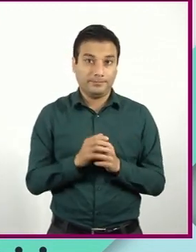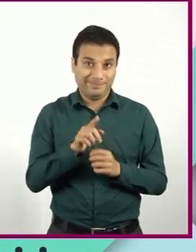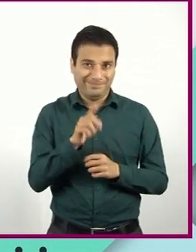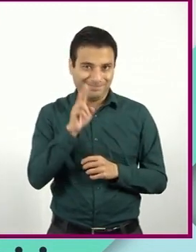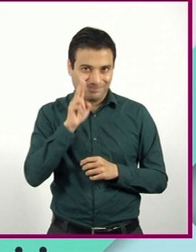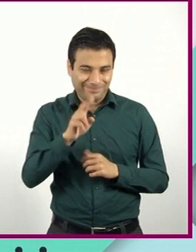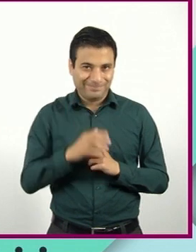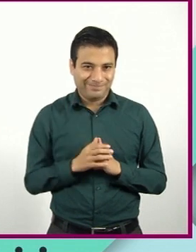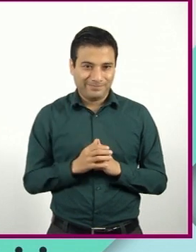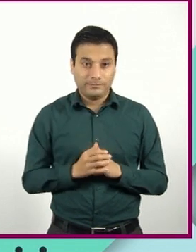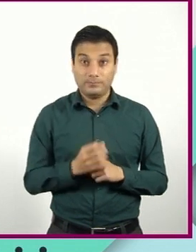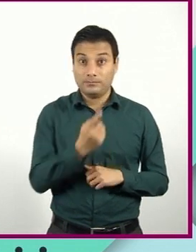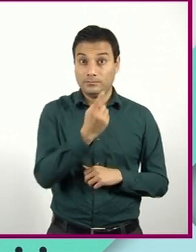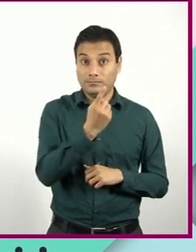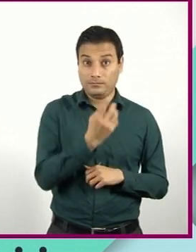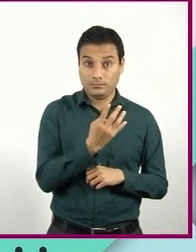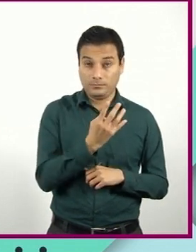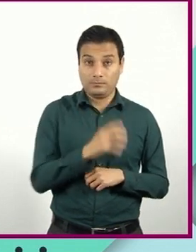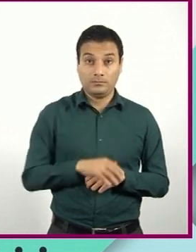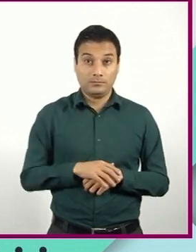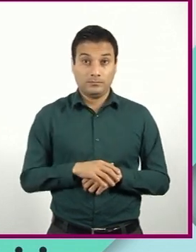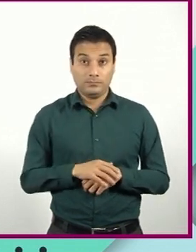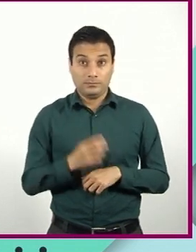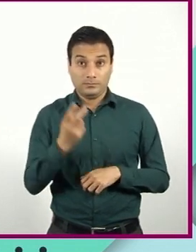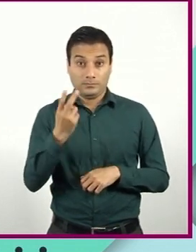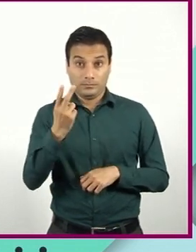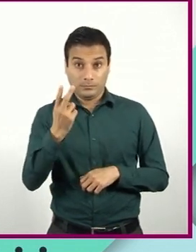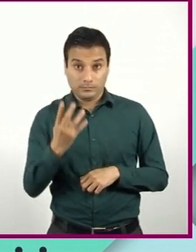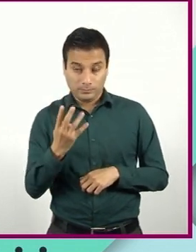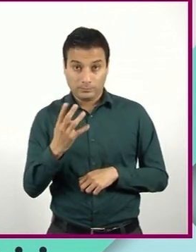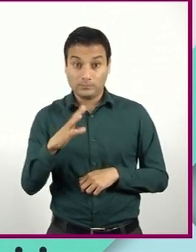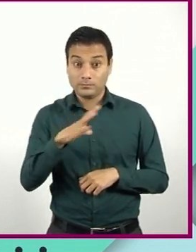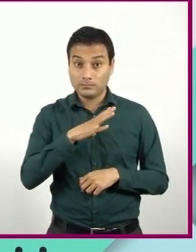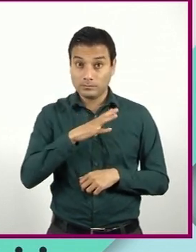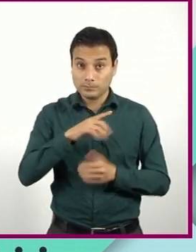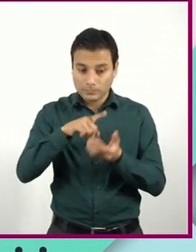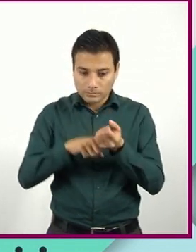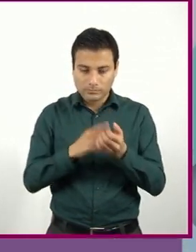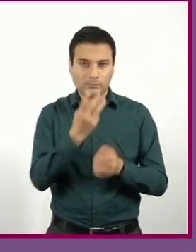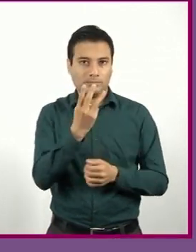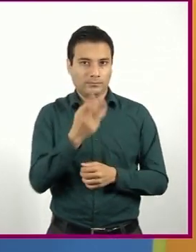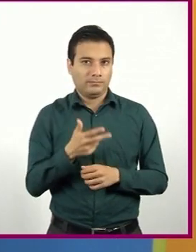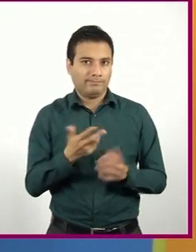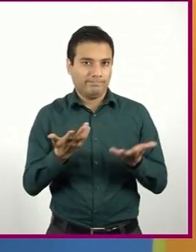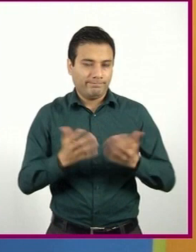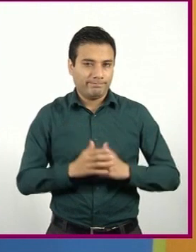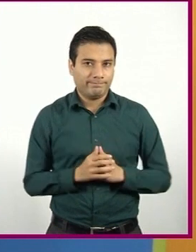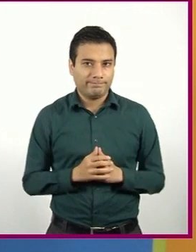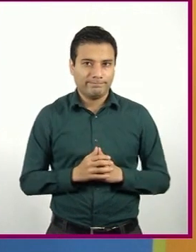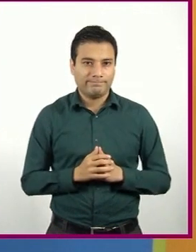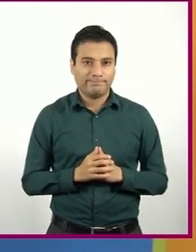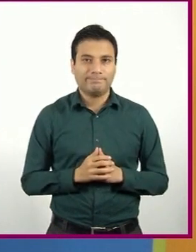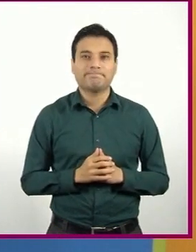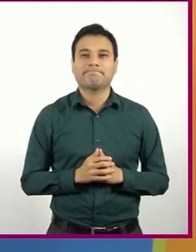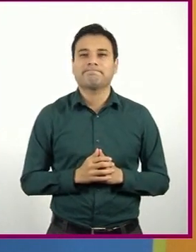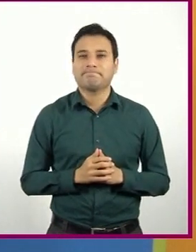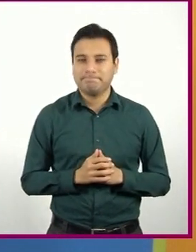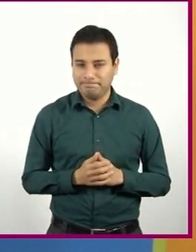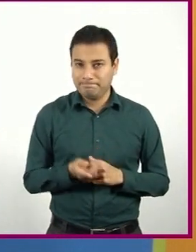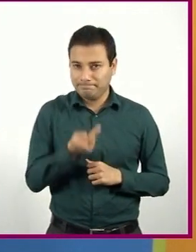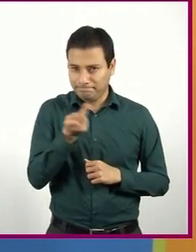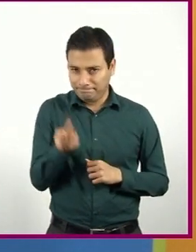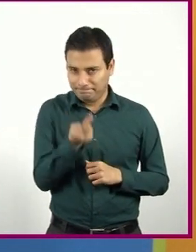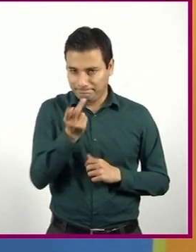observar que entre 1/4 y 2/4 encontramos la fracción 3/8. Respondiendo a la